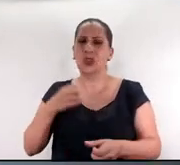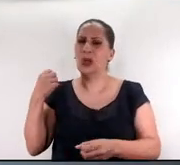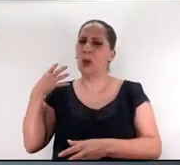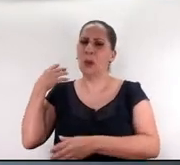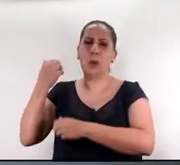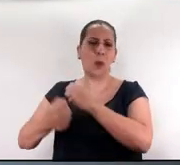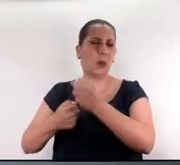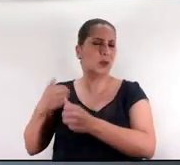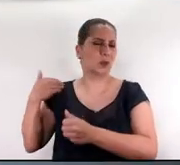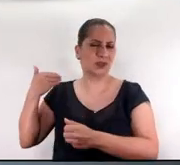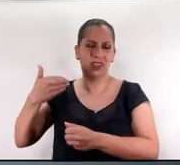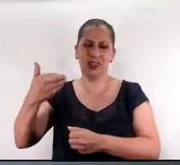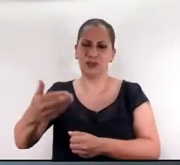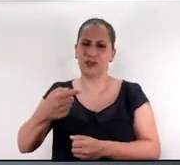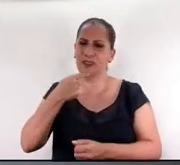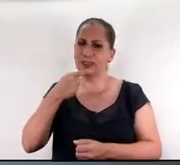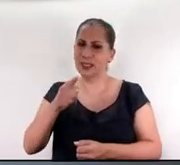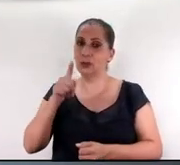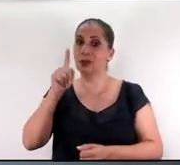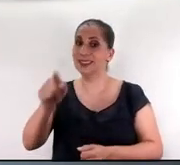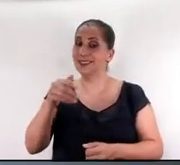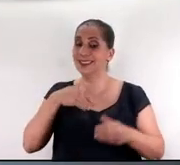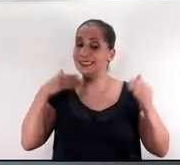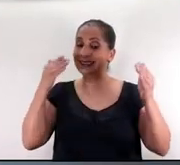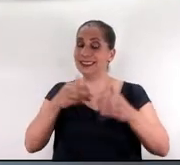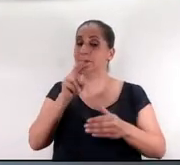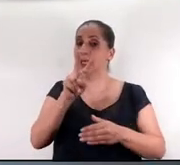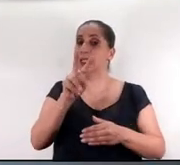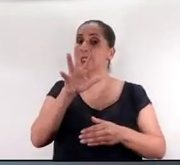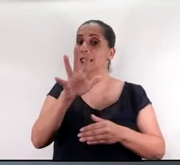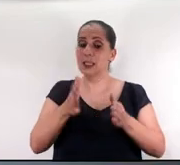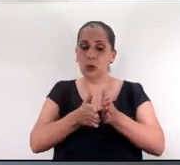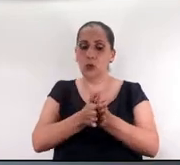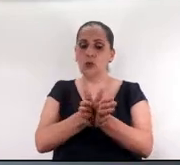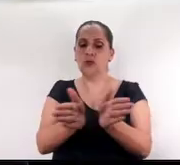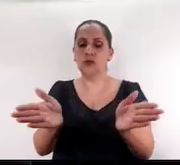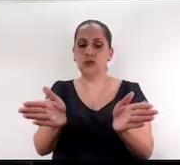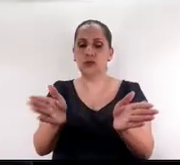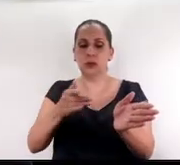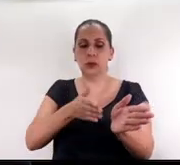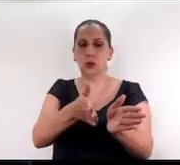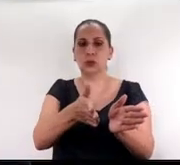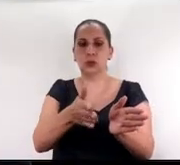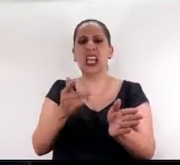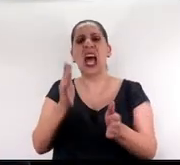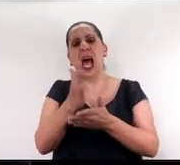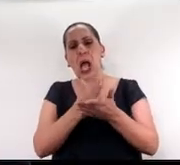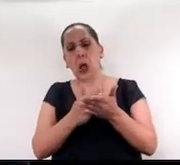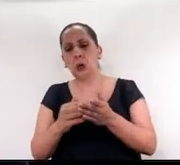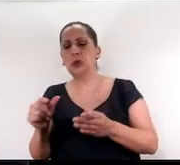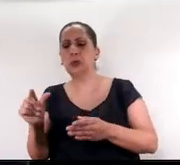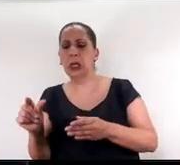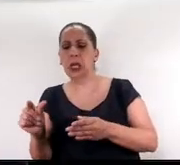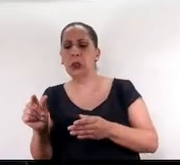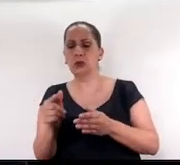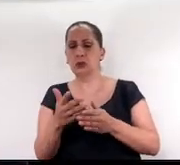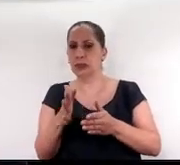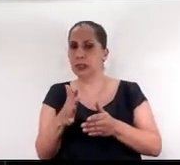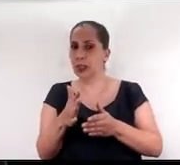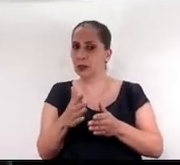diciendo que hay que atender 25 cuellos de botella por año. Hay unos pequeños, unos medianos y unos